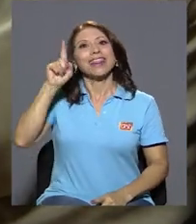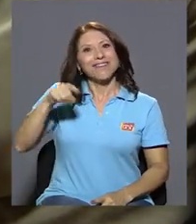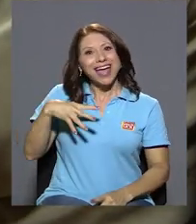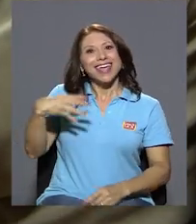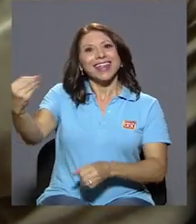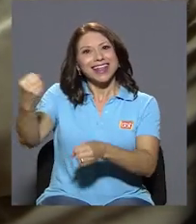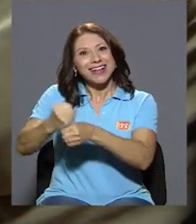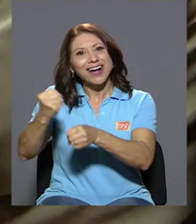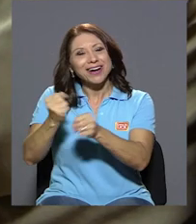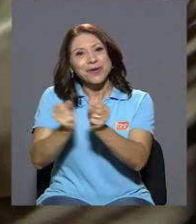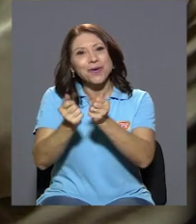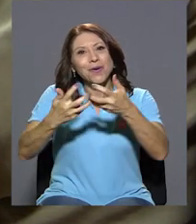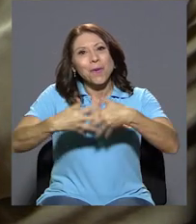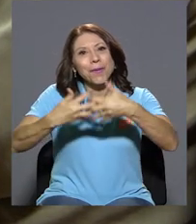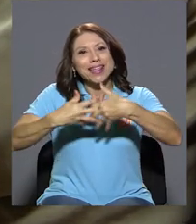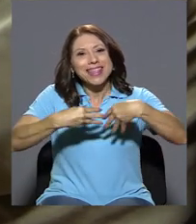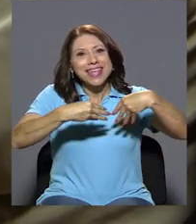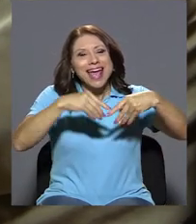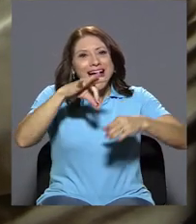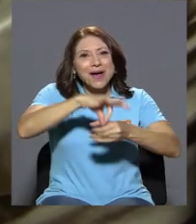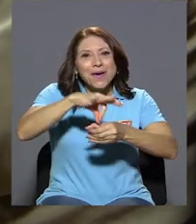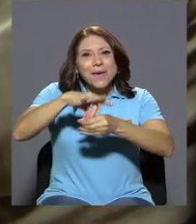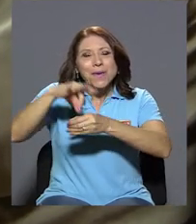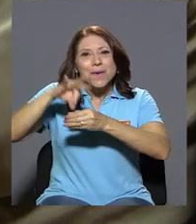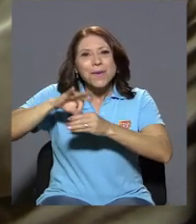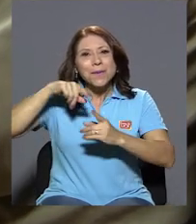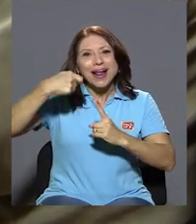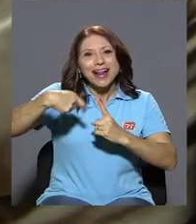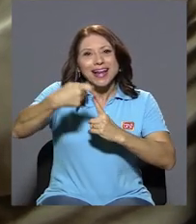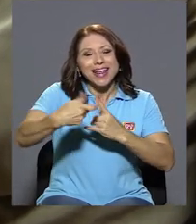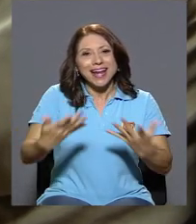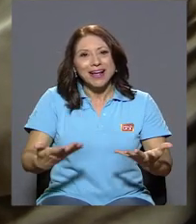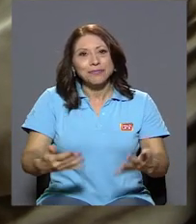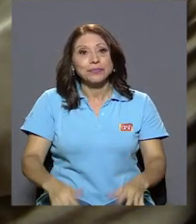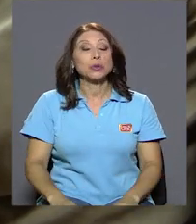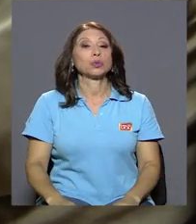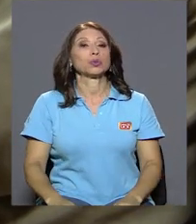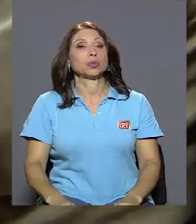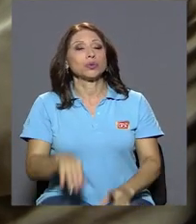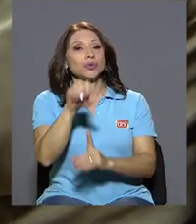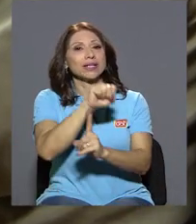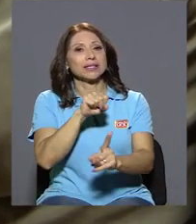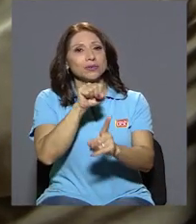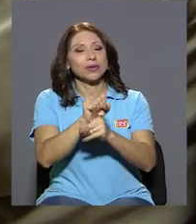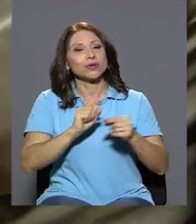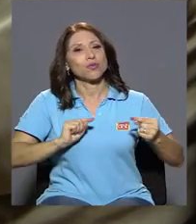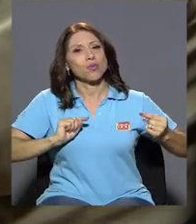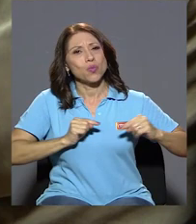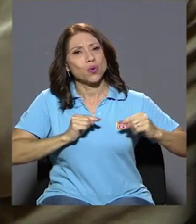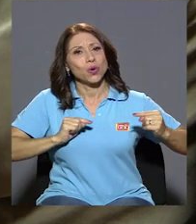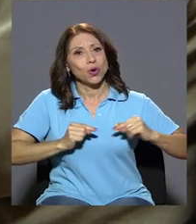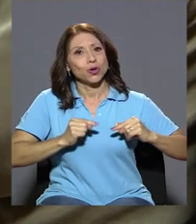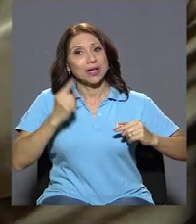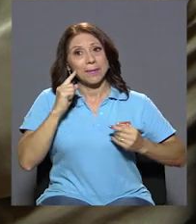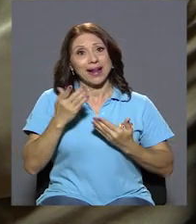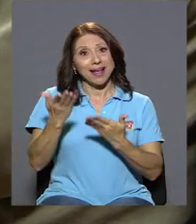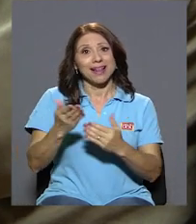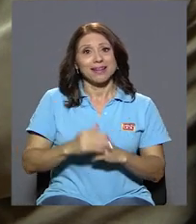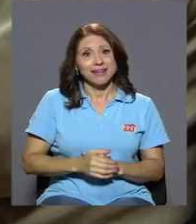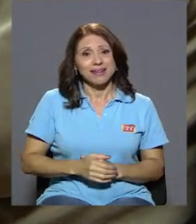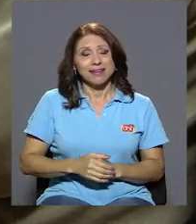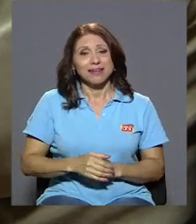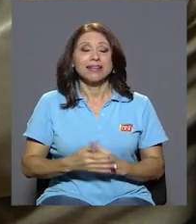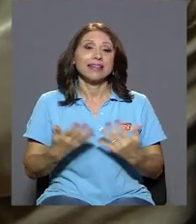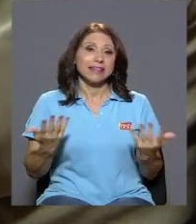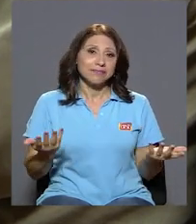compañía bananera claro era una situación muy muy dolorosa para